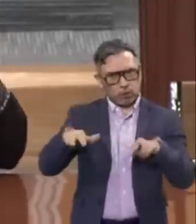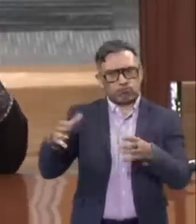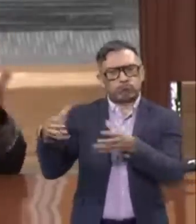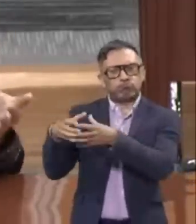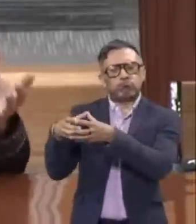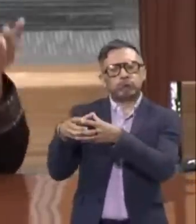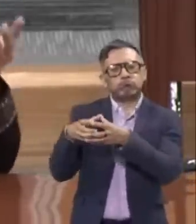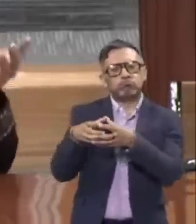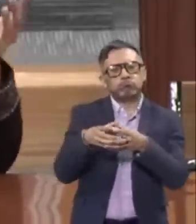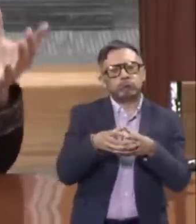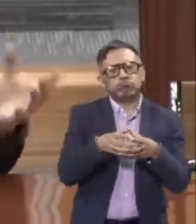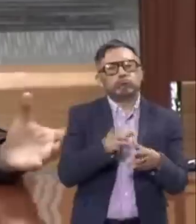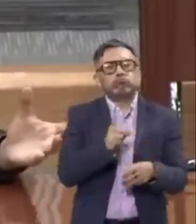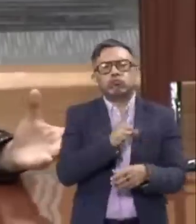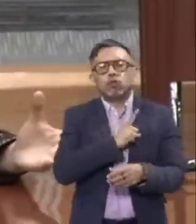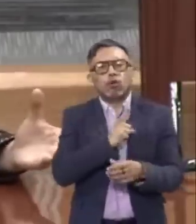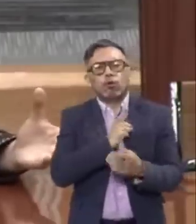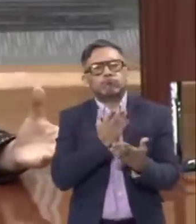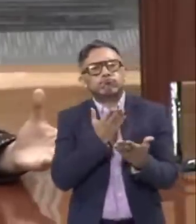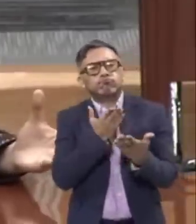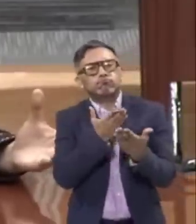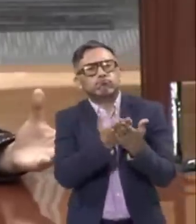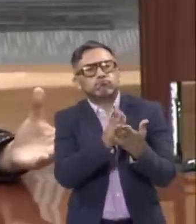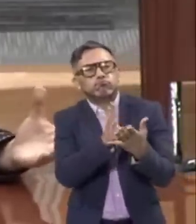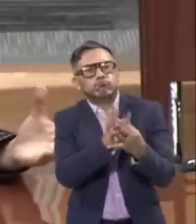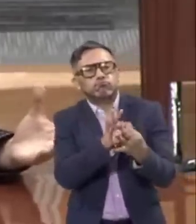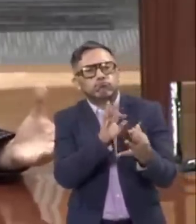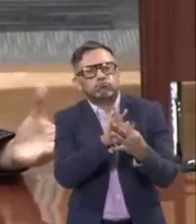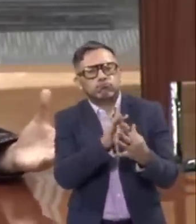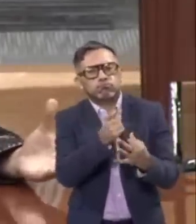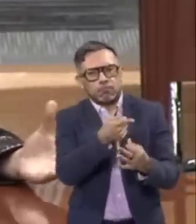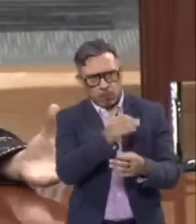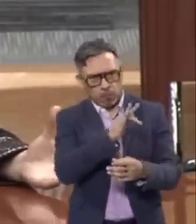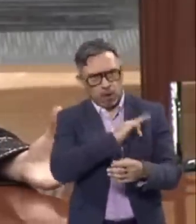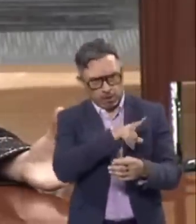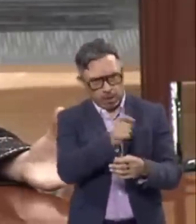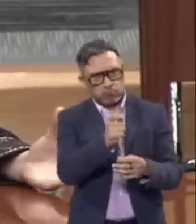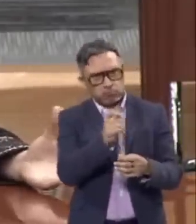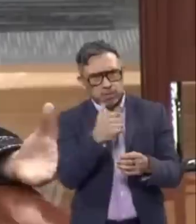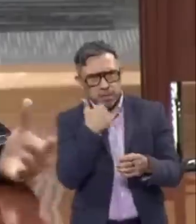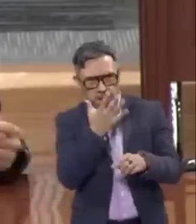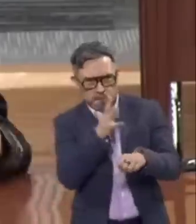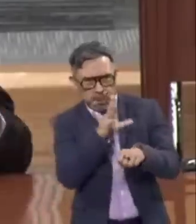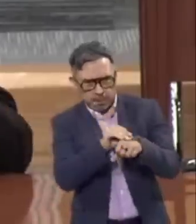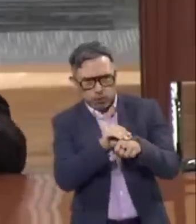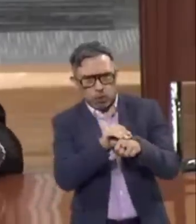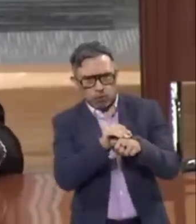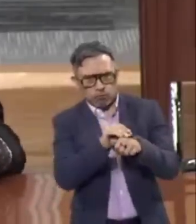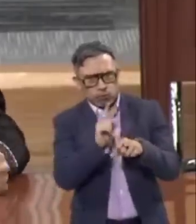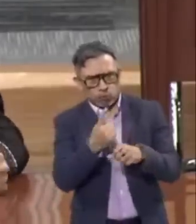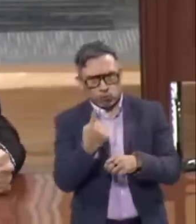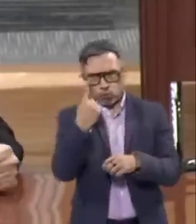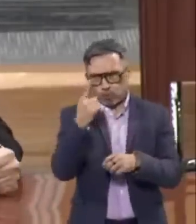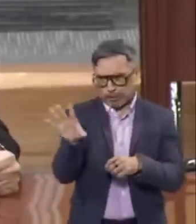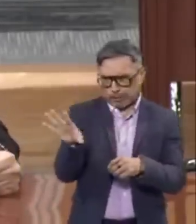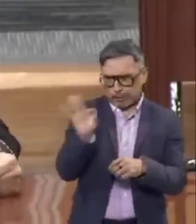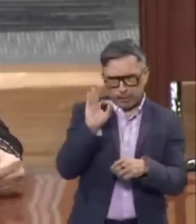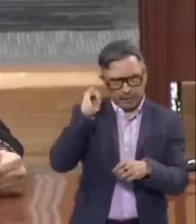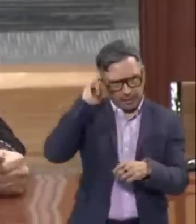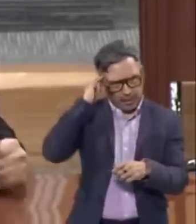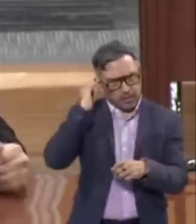simplemente a plantearle la posibilidad de tener un espacio de representación indígena. Y honestamente